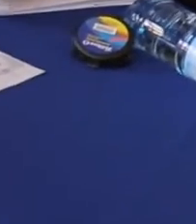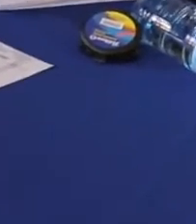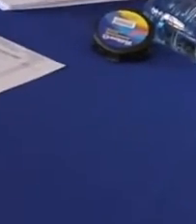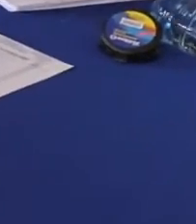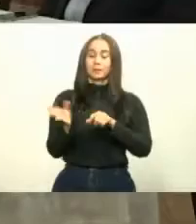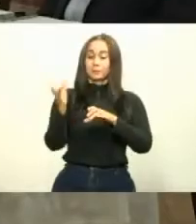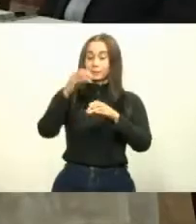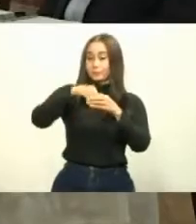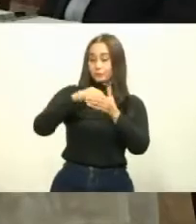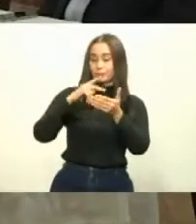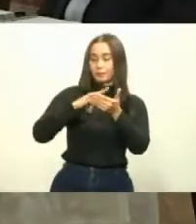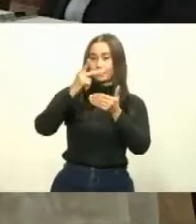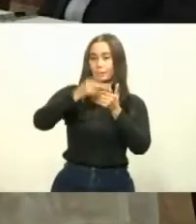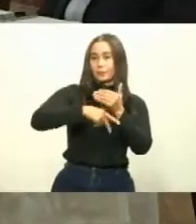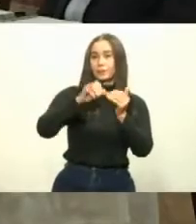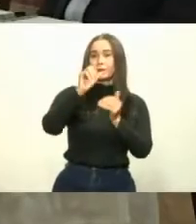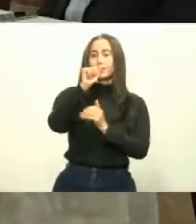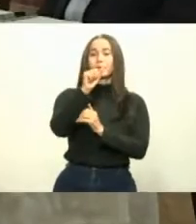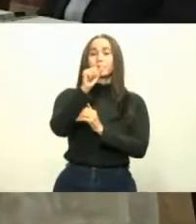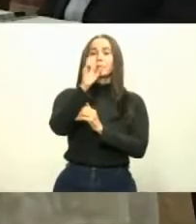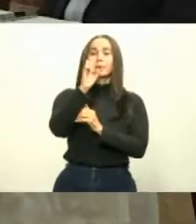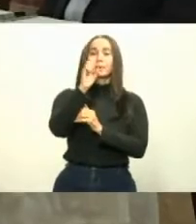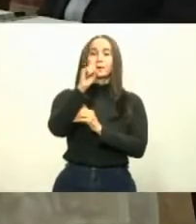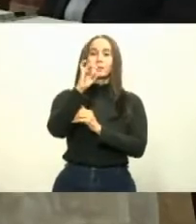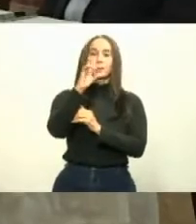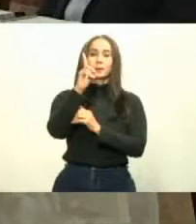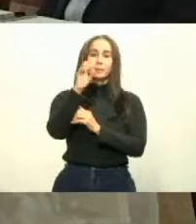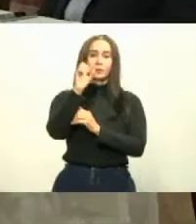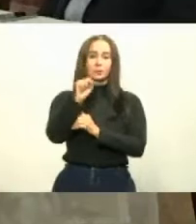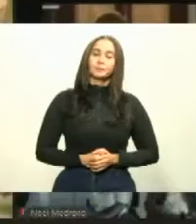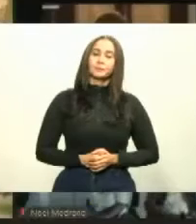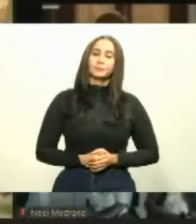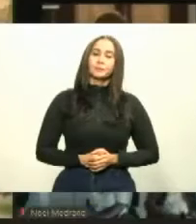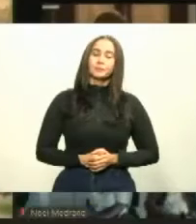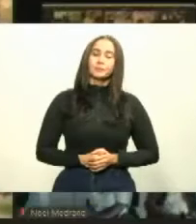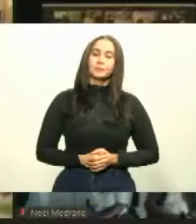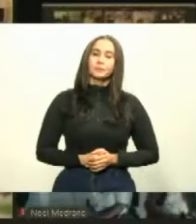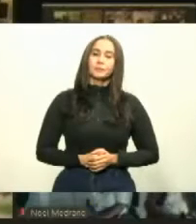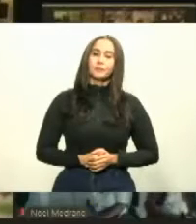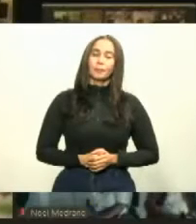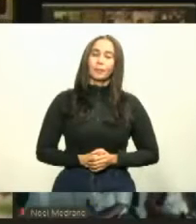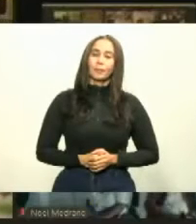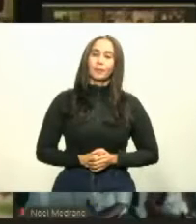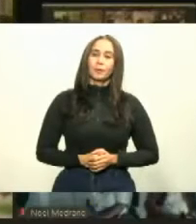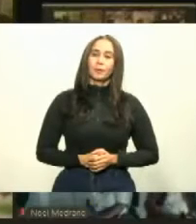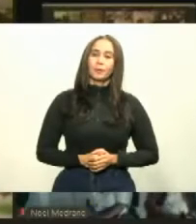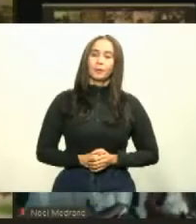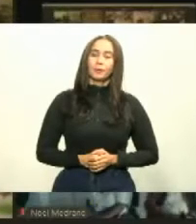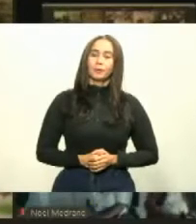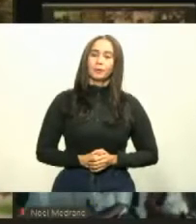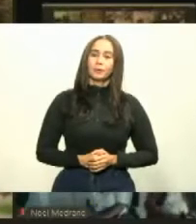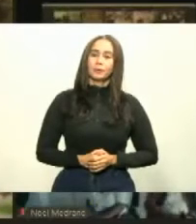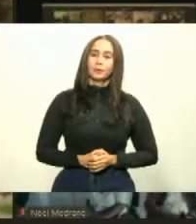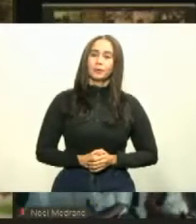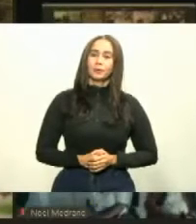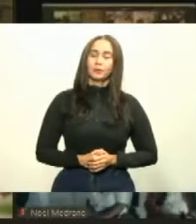Al proyecto de las 100 estrellas que están aquí presentes, para todos los parceleros que están en las 23